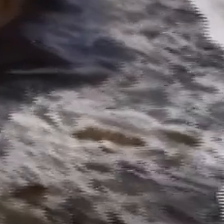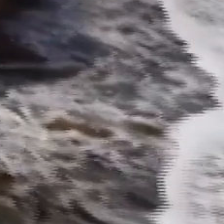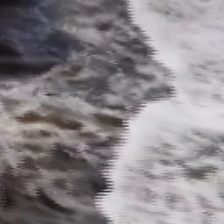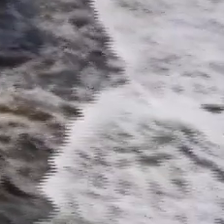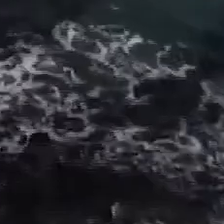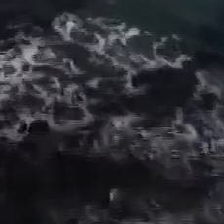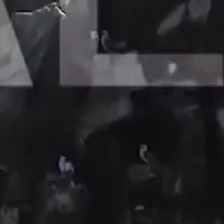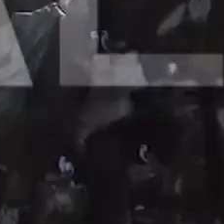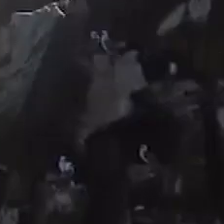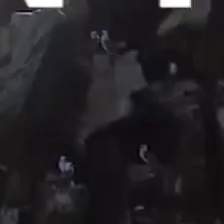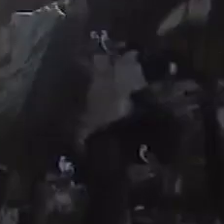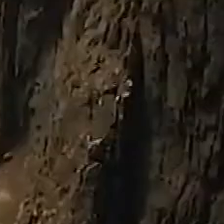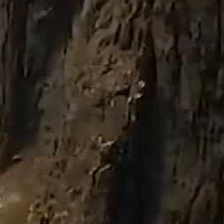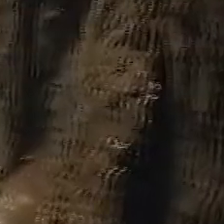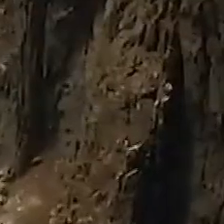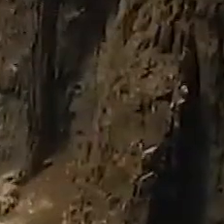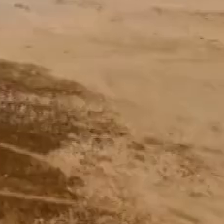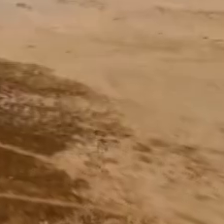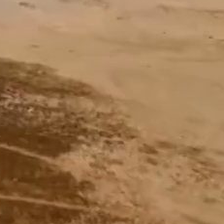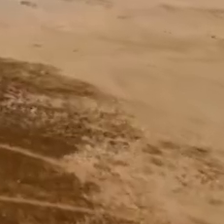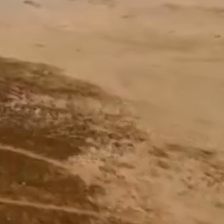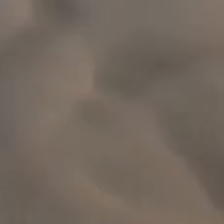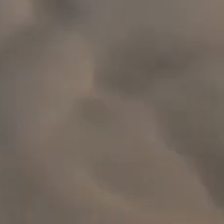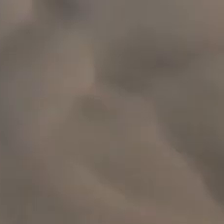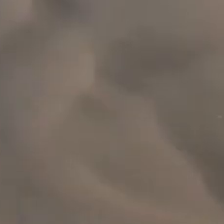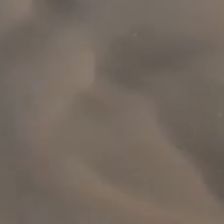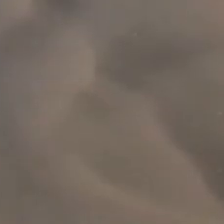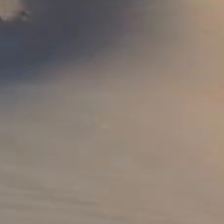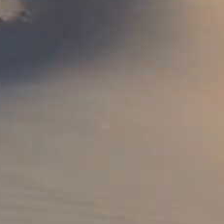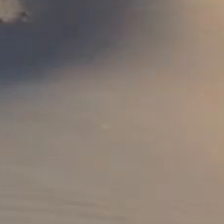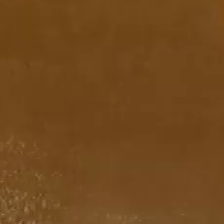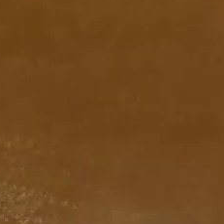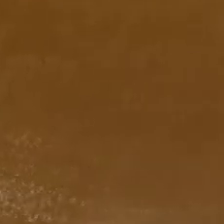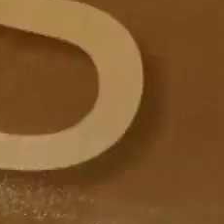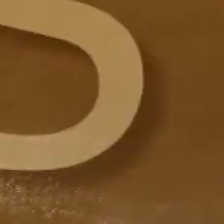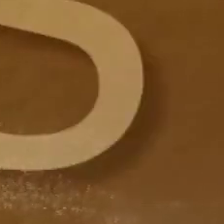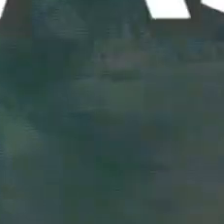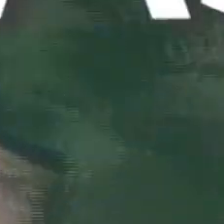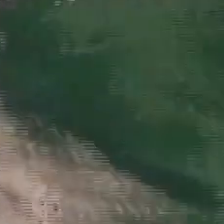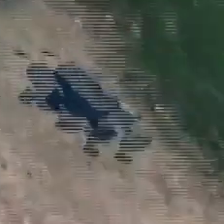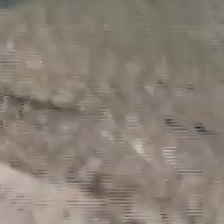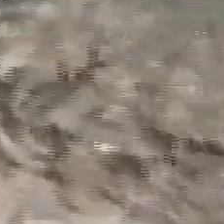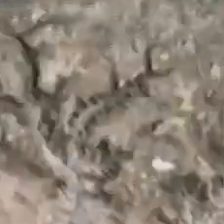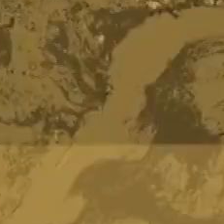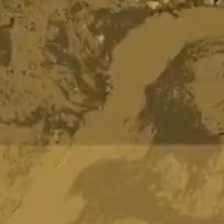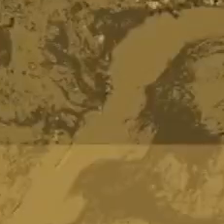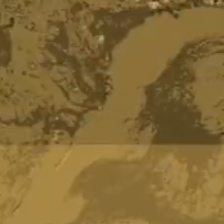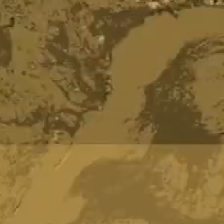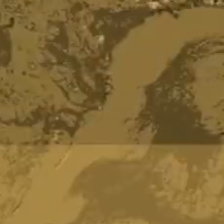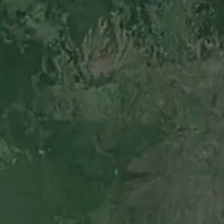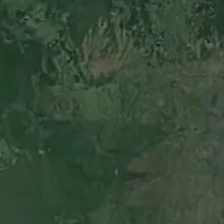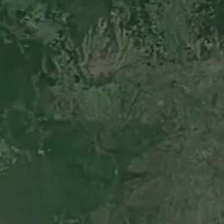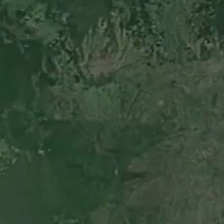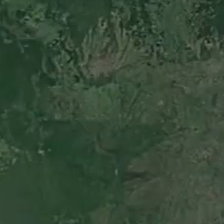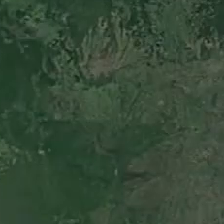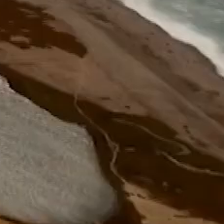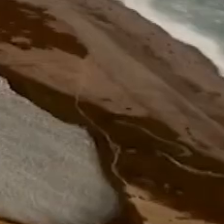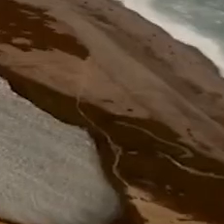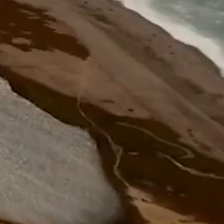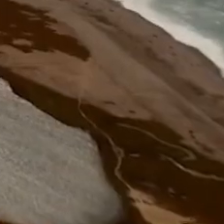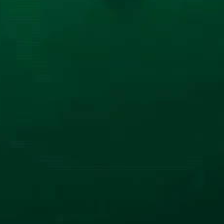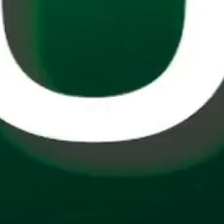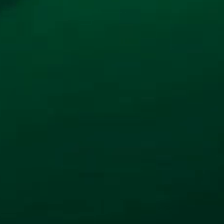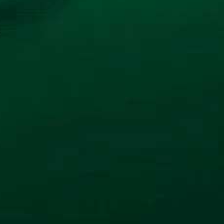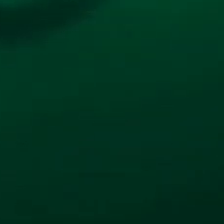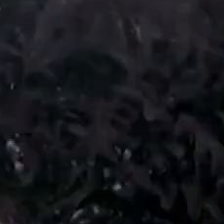En este documental se muestran las riquezas de la Reserva Nacional de Paracas, en Perú. Paracas es una